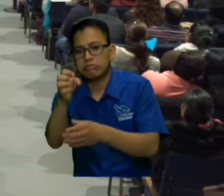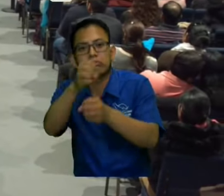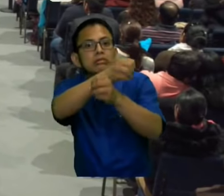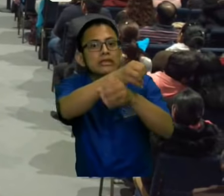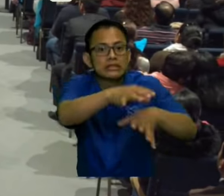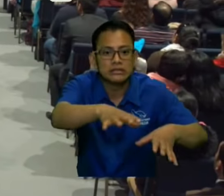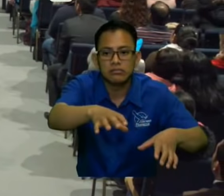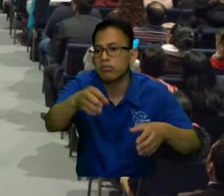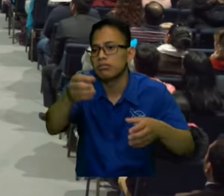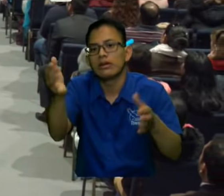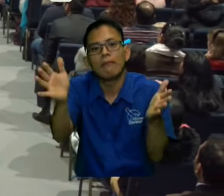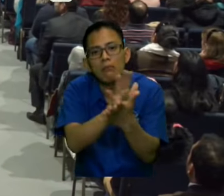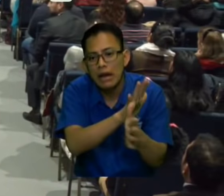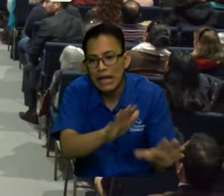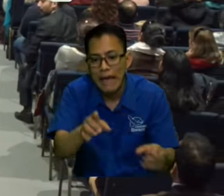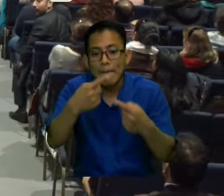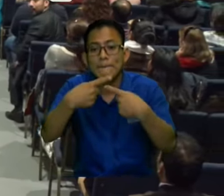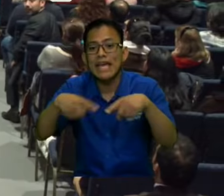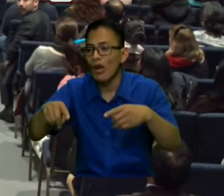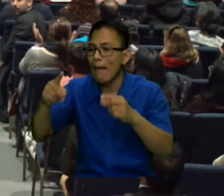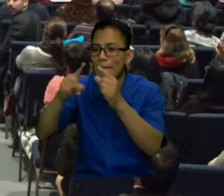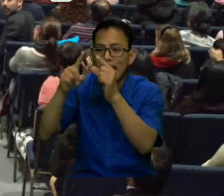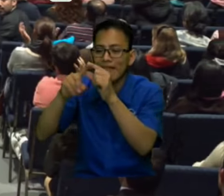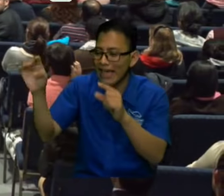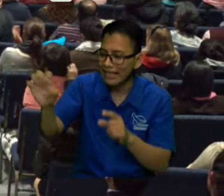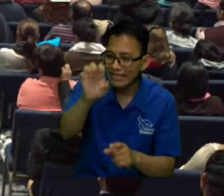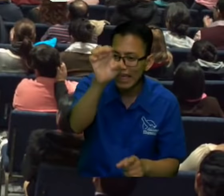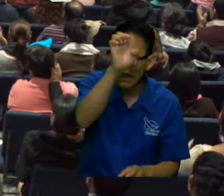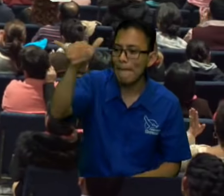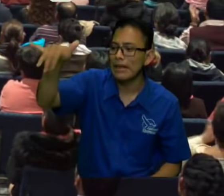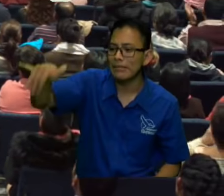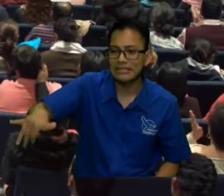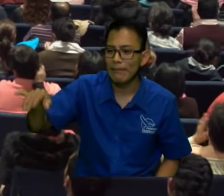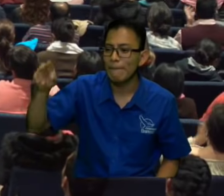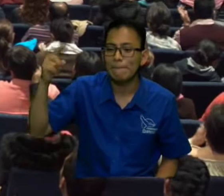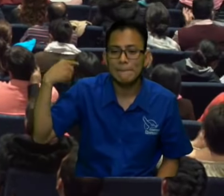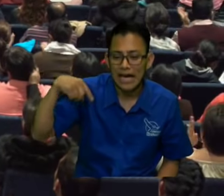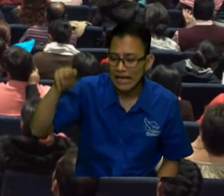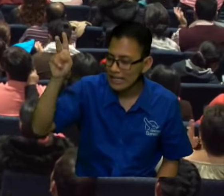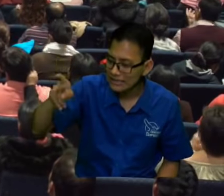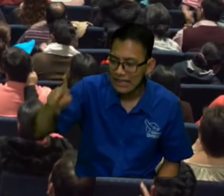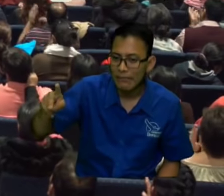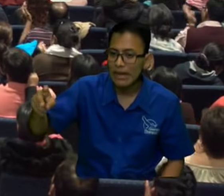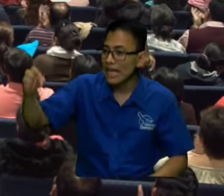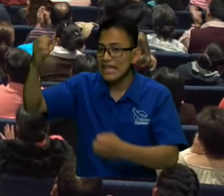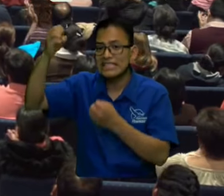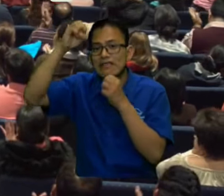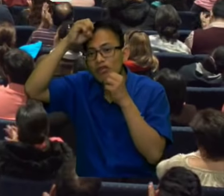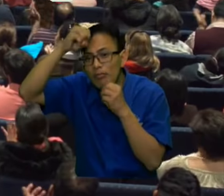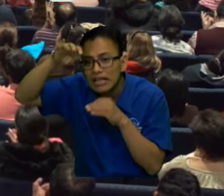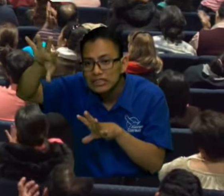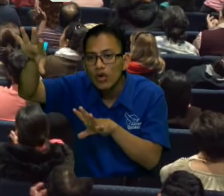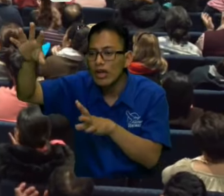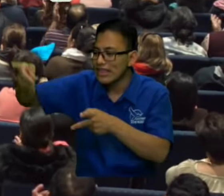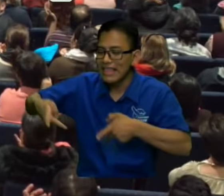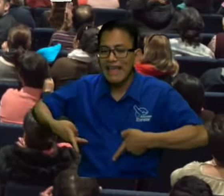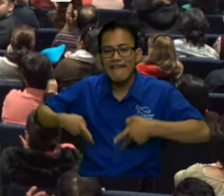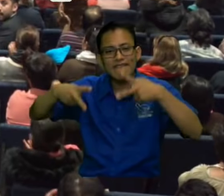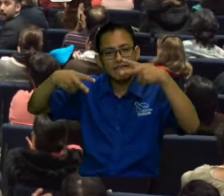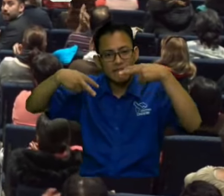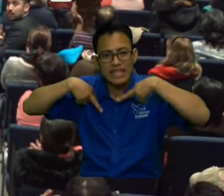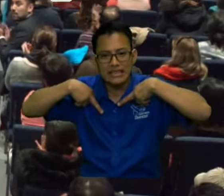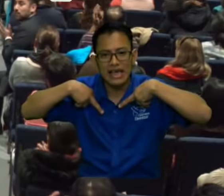eterna, permanece para siempre, y esa es una información de vida. Denle un aplauso al Rey bendito. Entonces usted